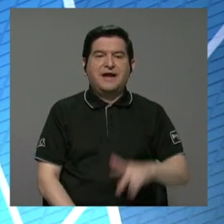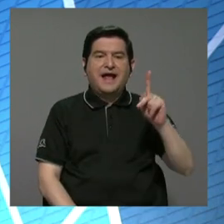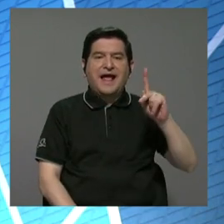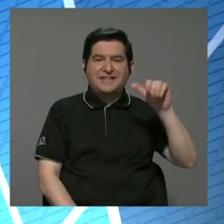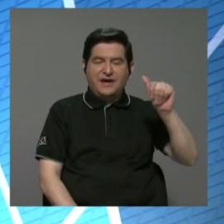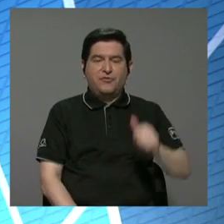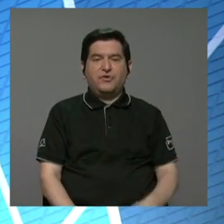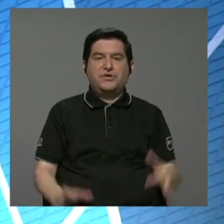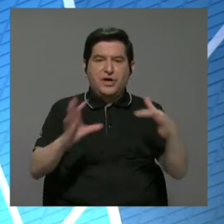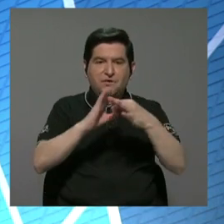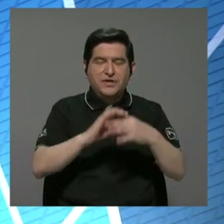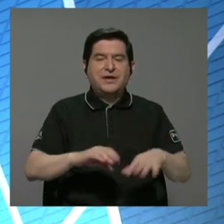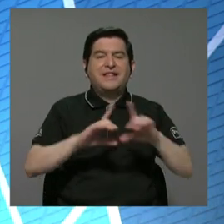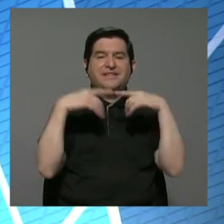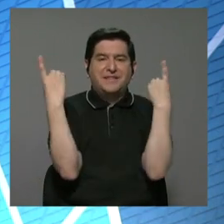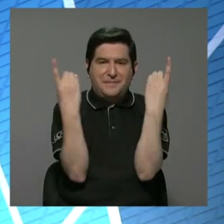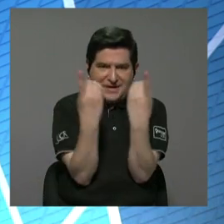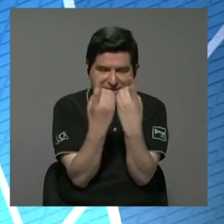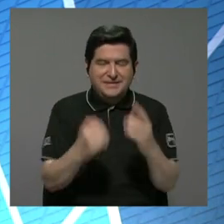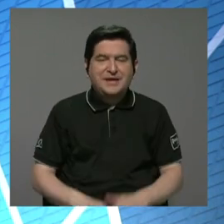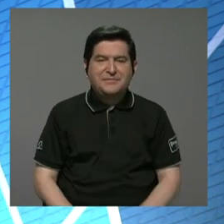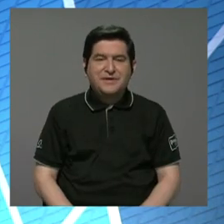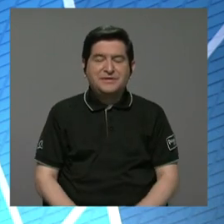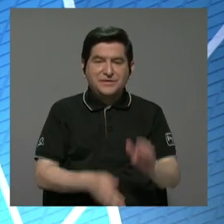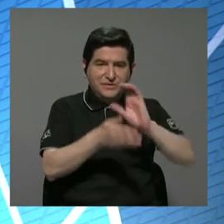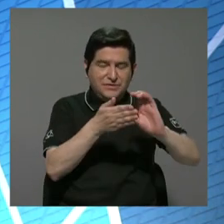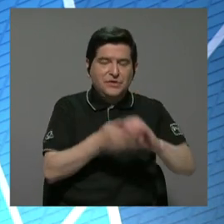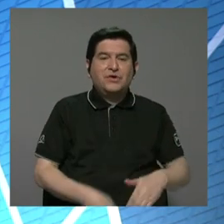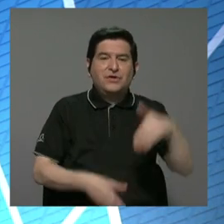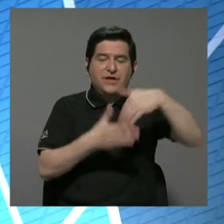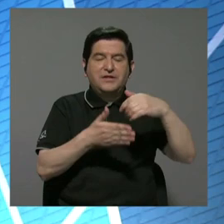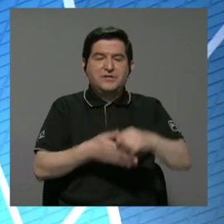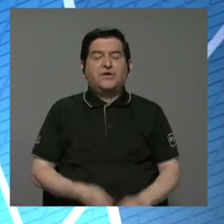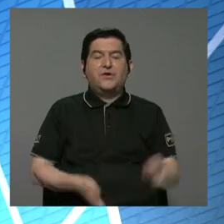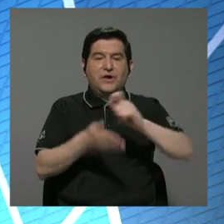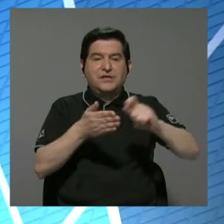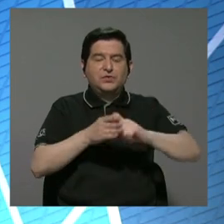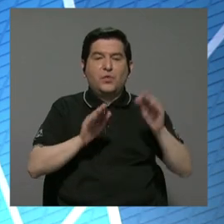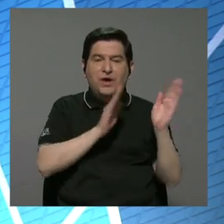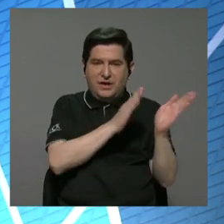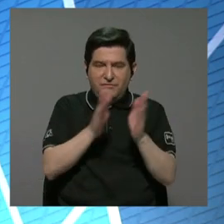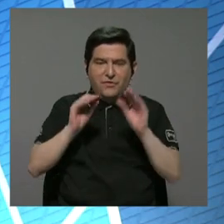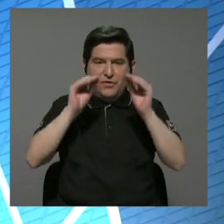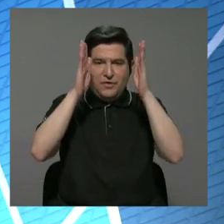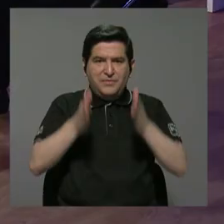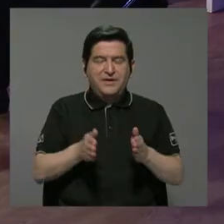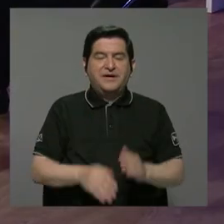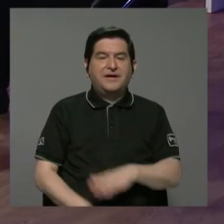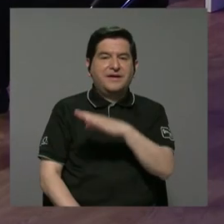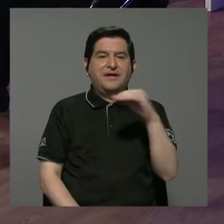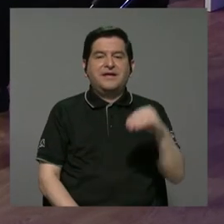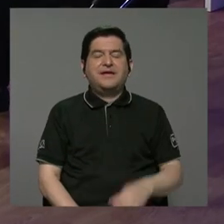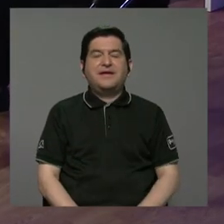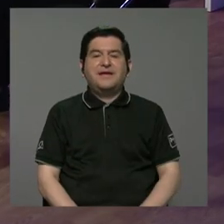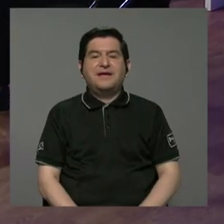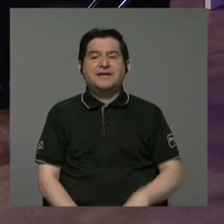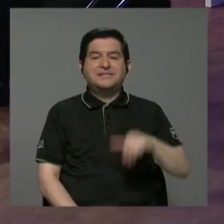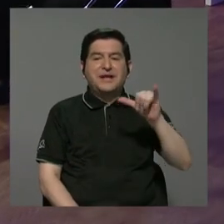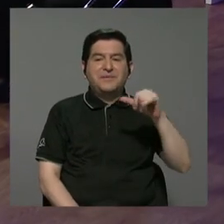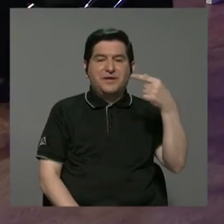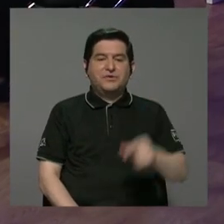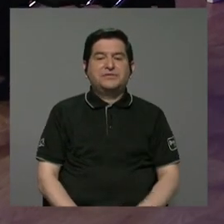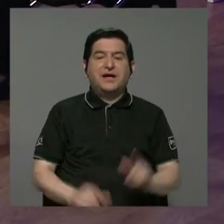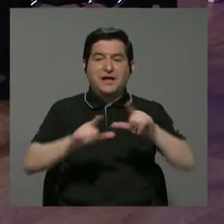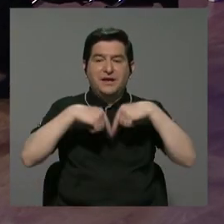Arroyo, coordinadora del Departamento de Secundaria de la Escuela de Formación Docente, y con doña Yamilet González del colectivo Mujeres por